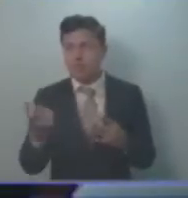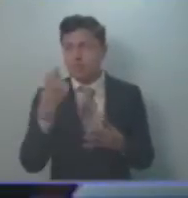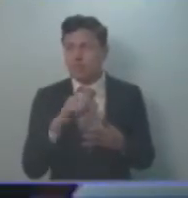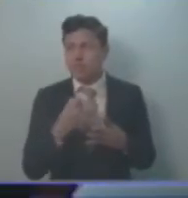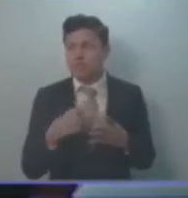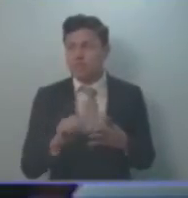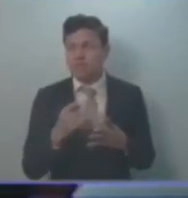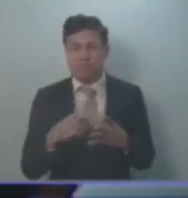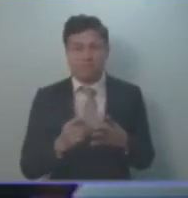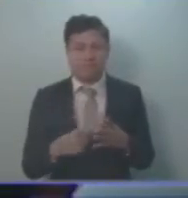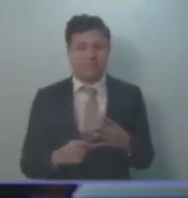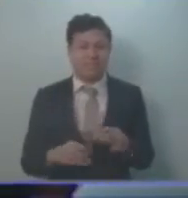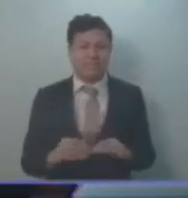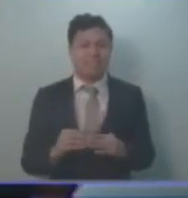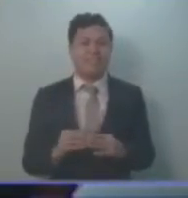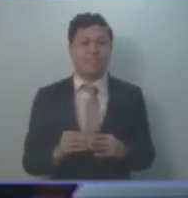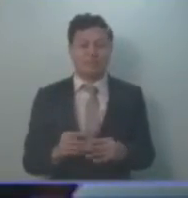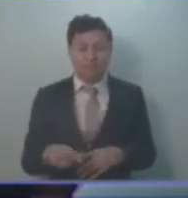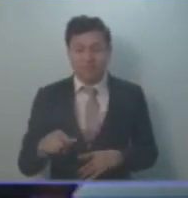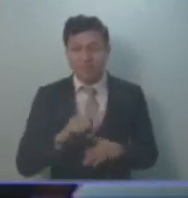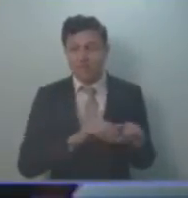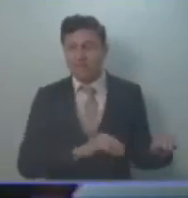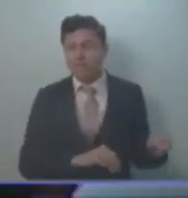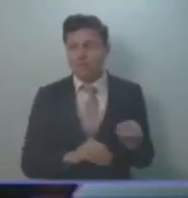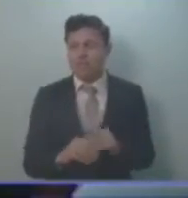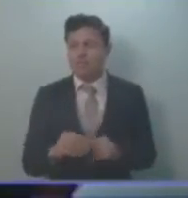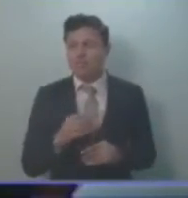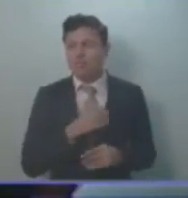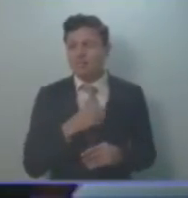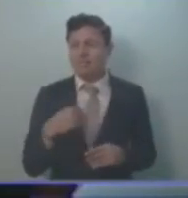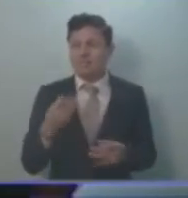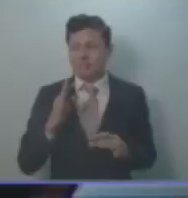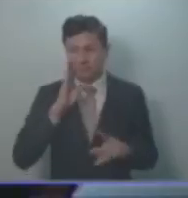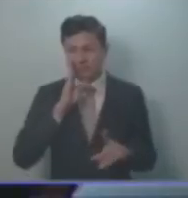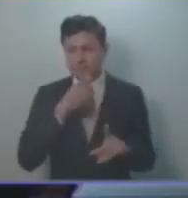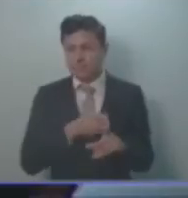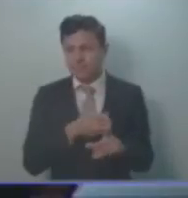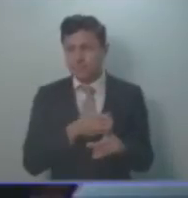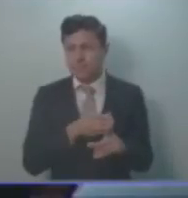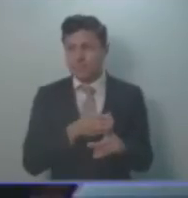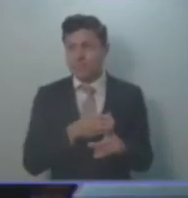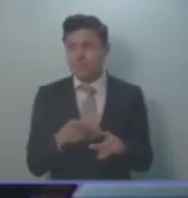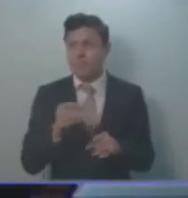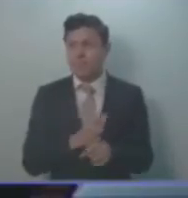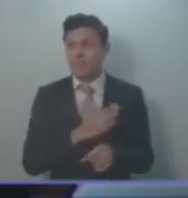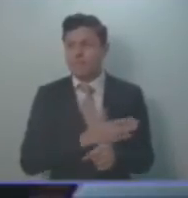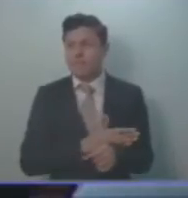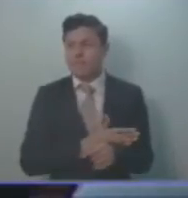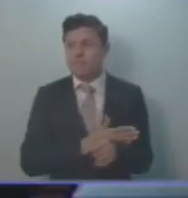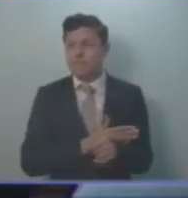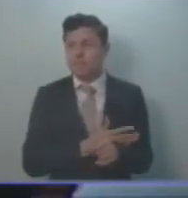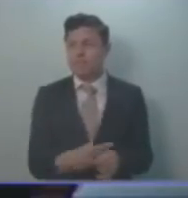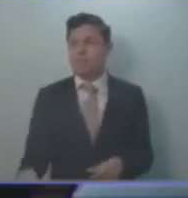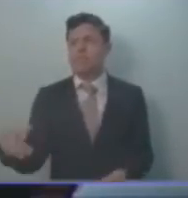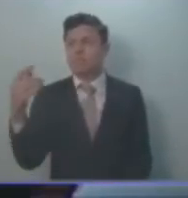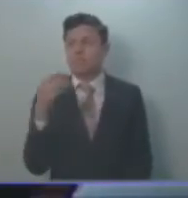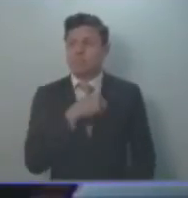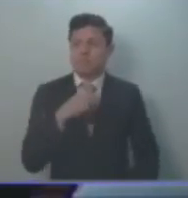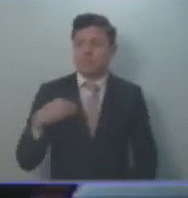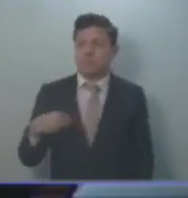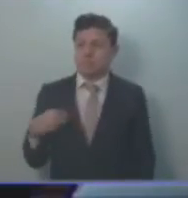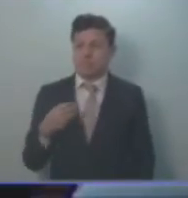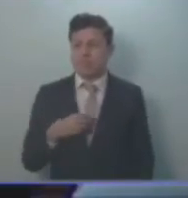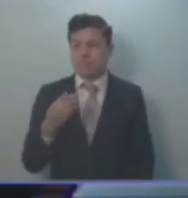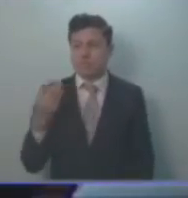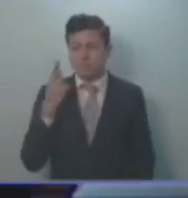que necesiten una atención técnica y médica especializada, previa validación de su médico tratante,